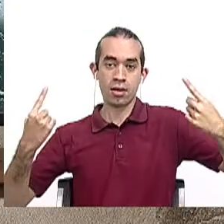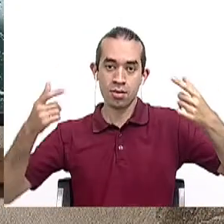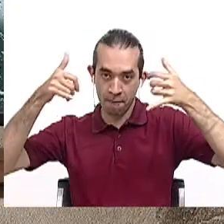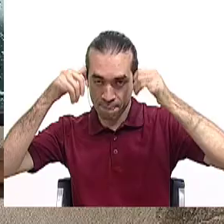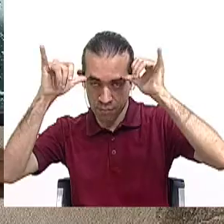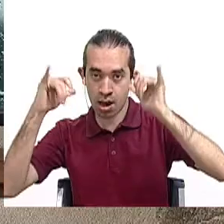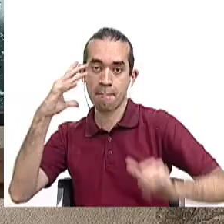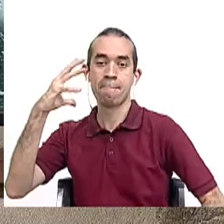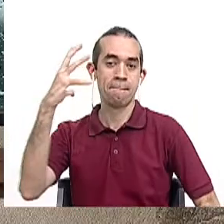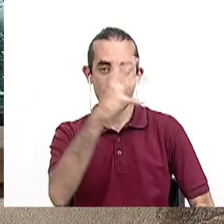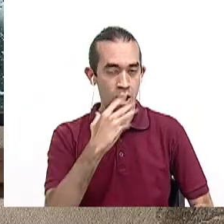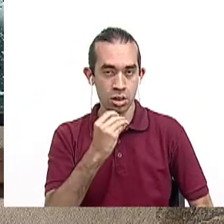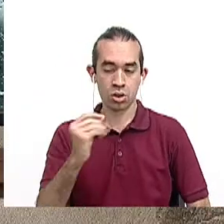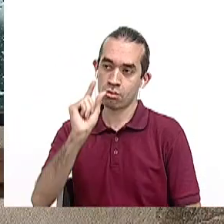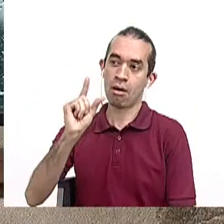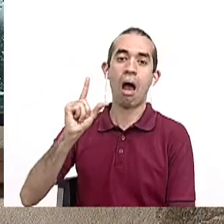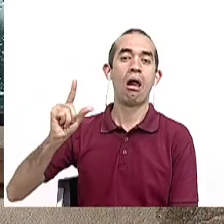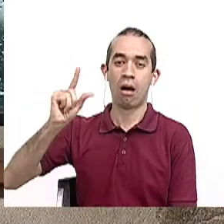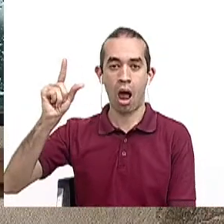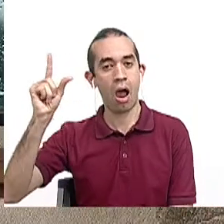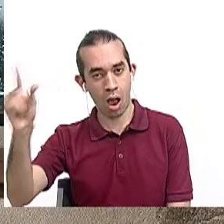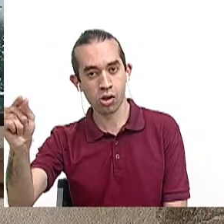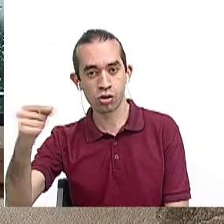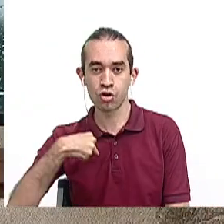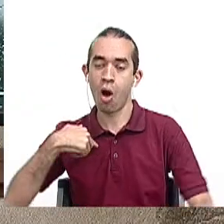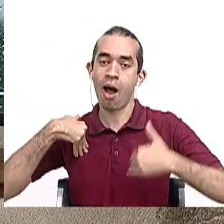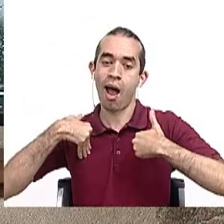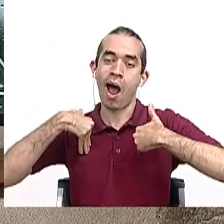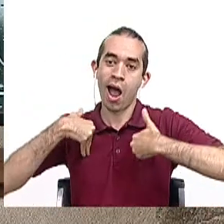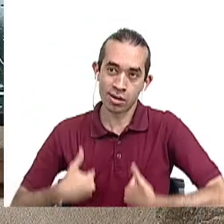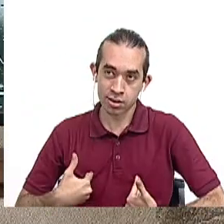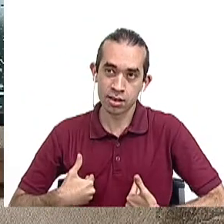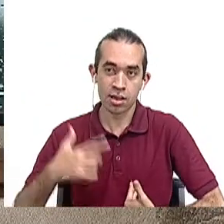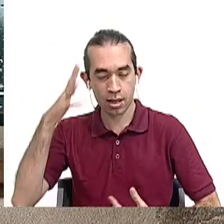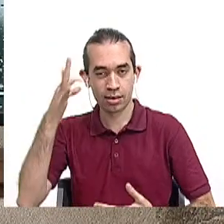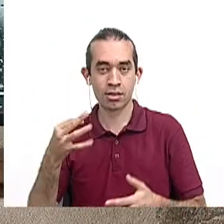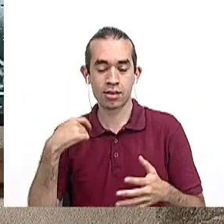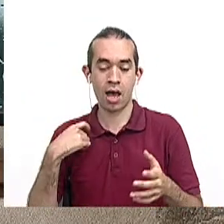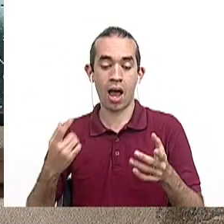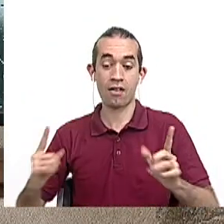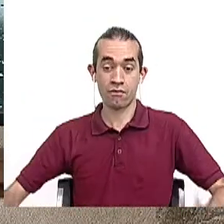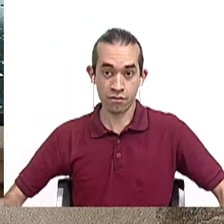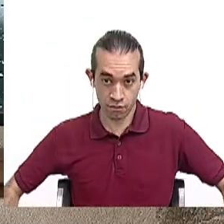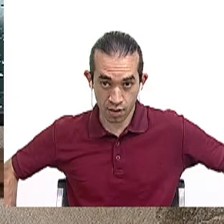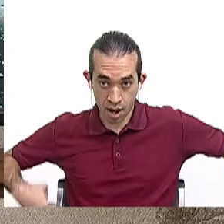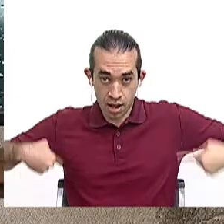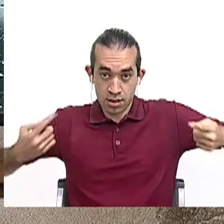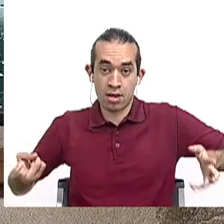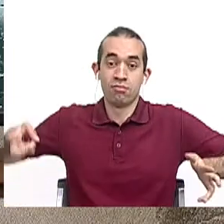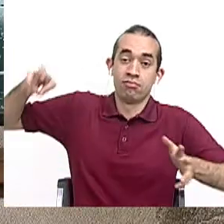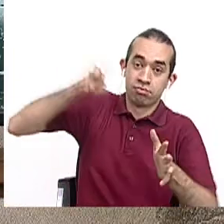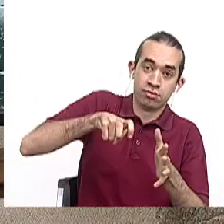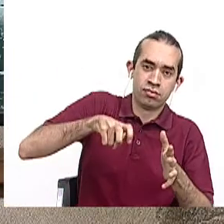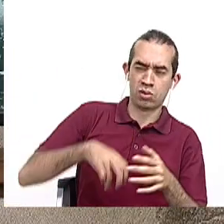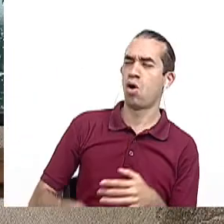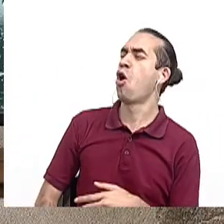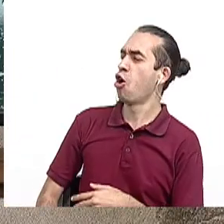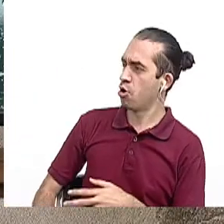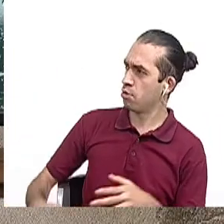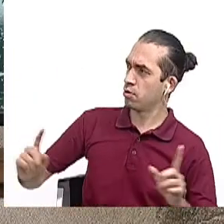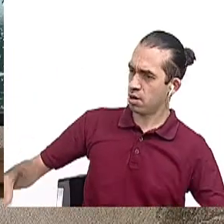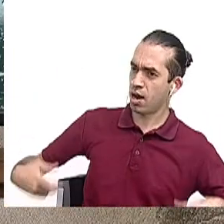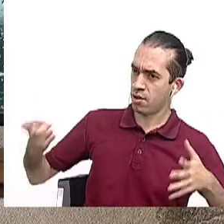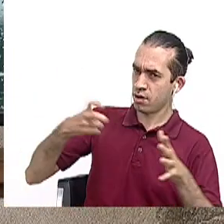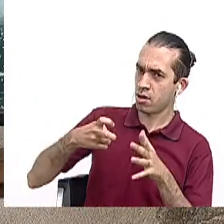como queda un poquito lejos de aquí, me cansé y decidí montarme en la carreta. ¿Cómo que se montó en la carreta usted? Pero